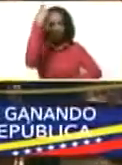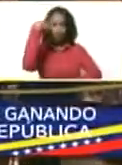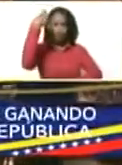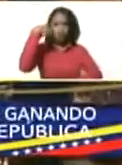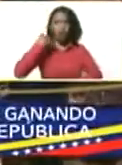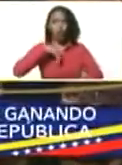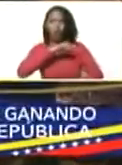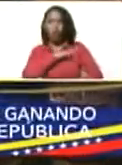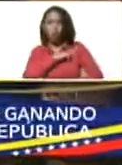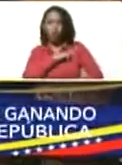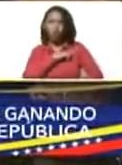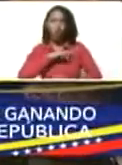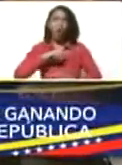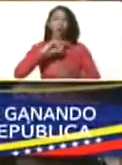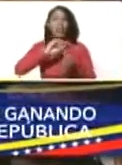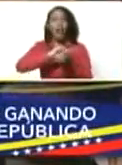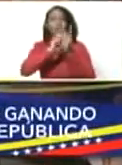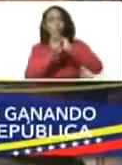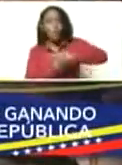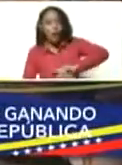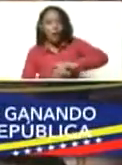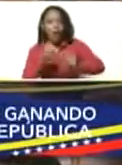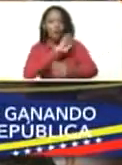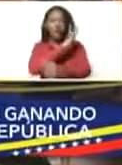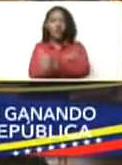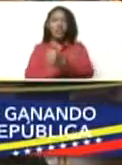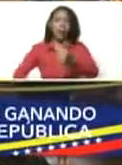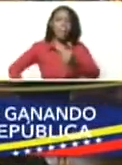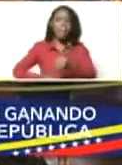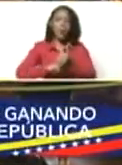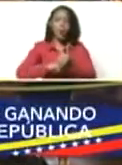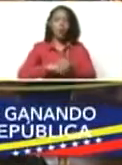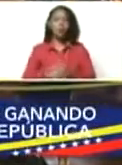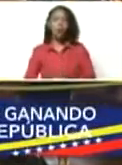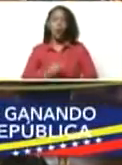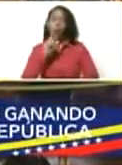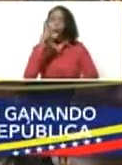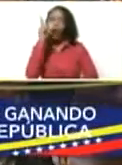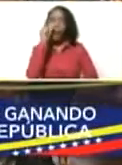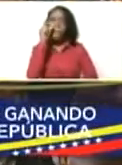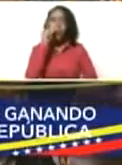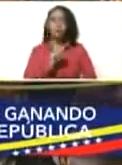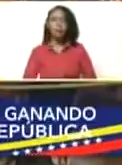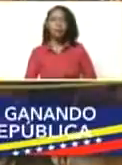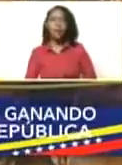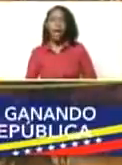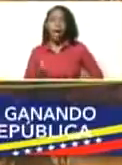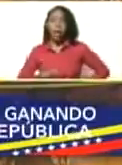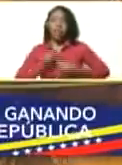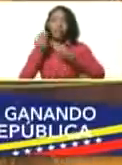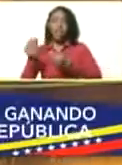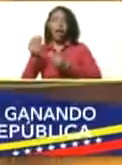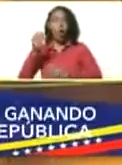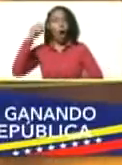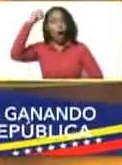para convertirlas en fuerzas transformadoras. Un hombre dado a la